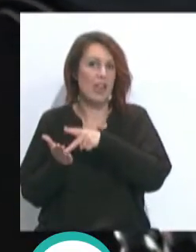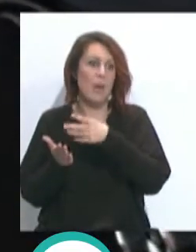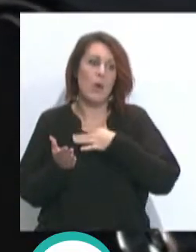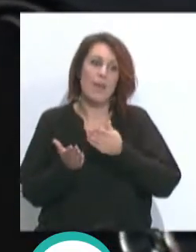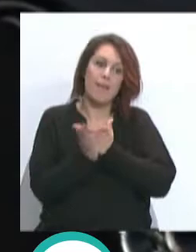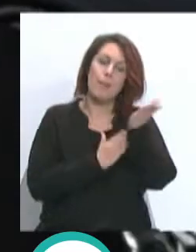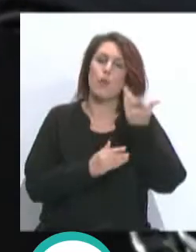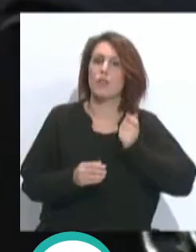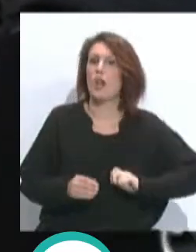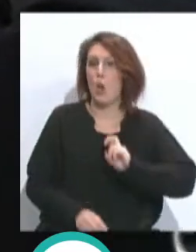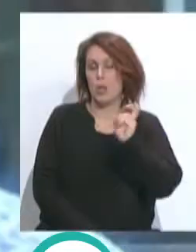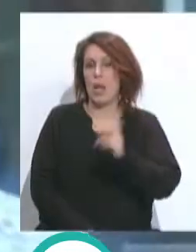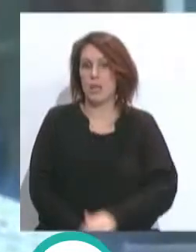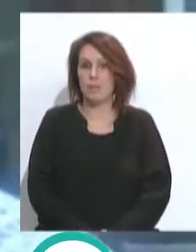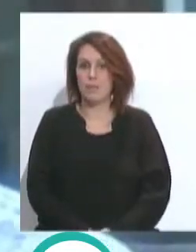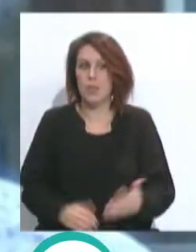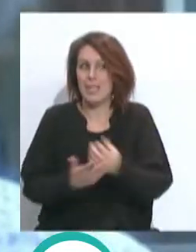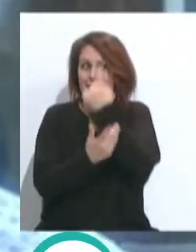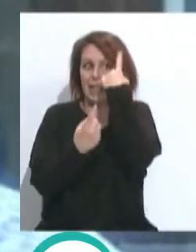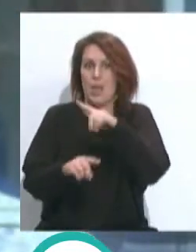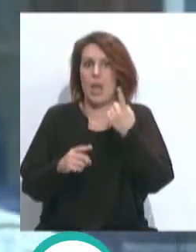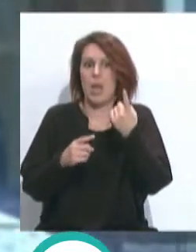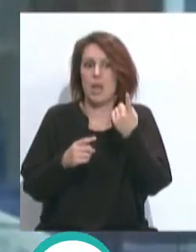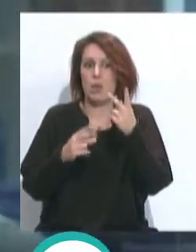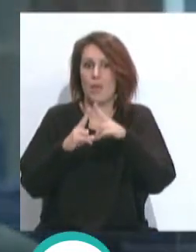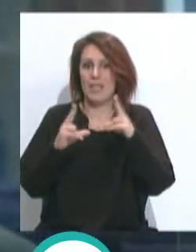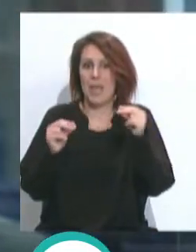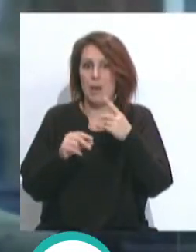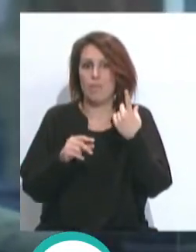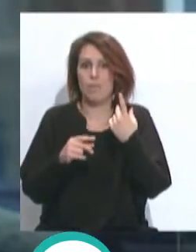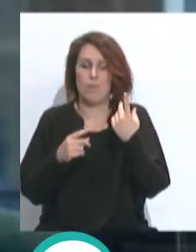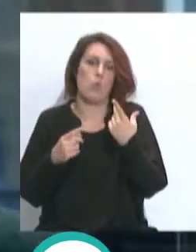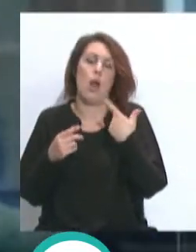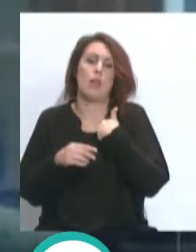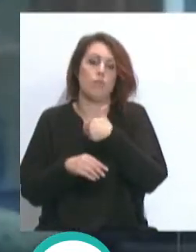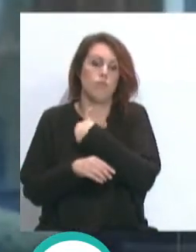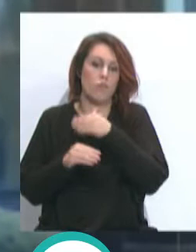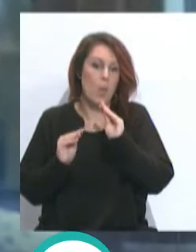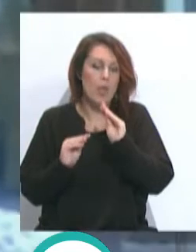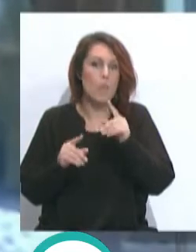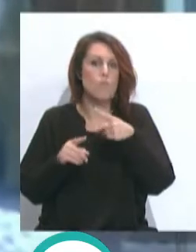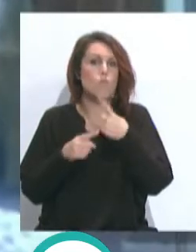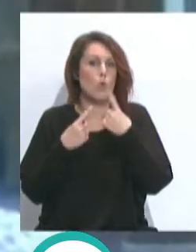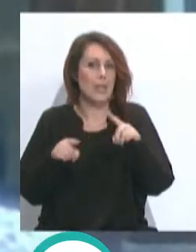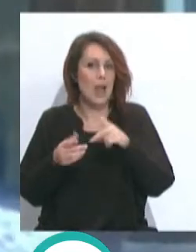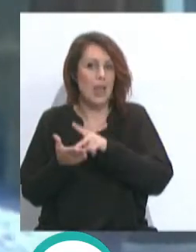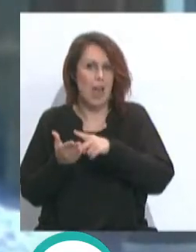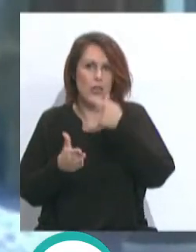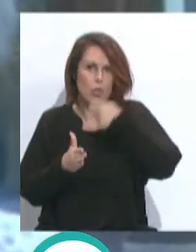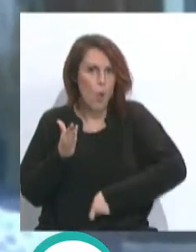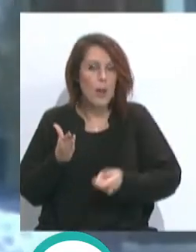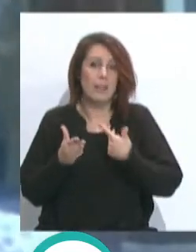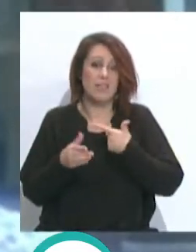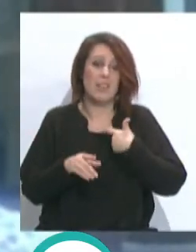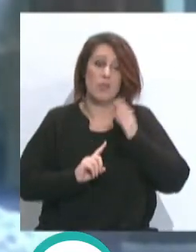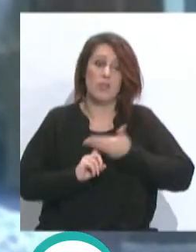opción profesional. Todos sabemos que las carreras de música y danza son muy duras. ¿Cómo ciertas lesiones impiden que antes de tiempo tengas